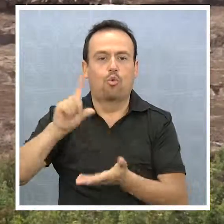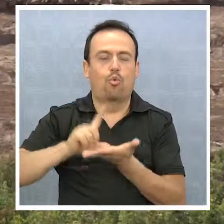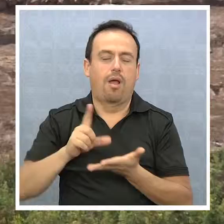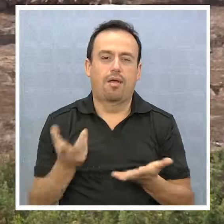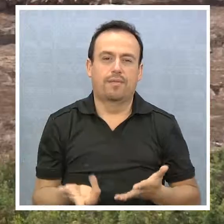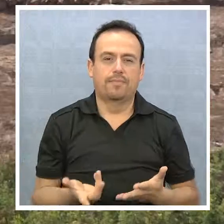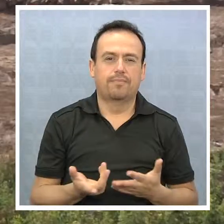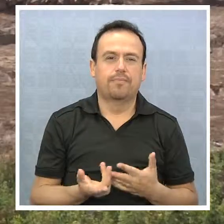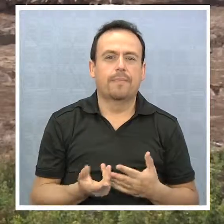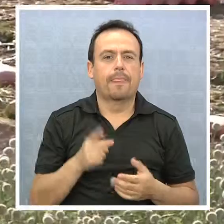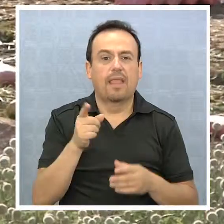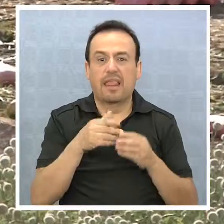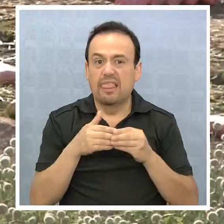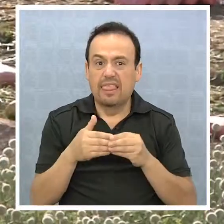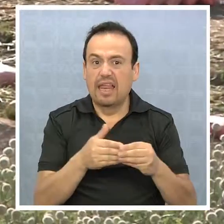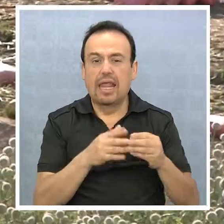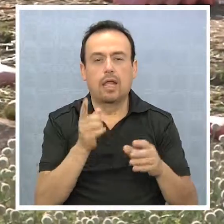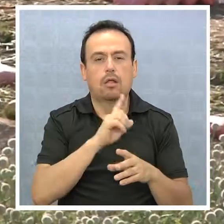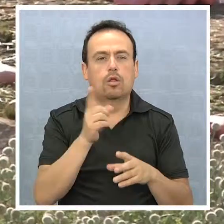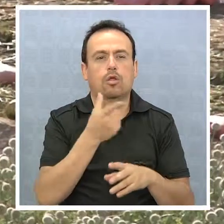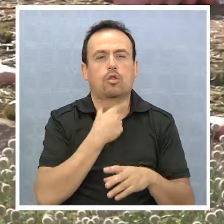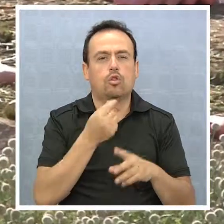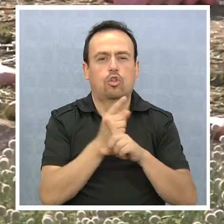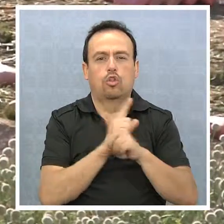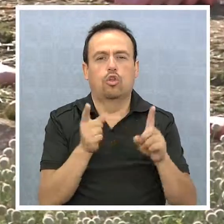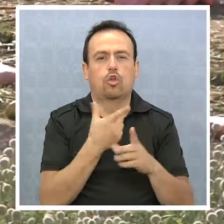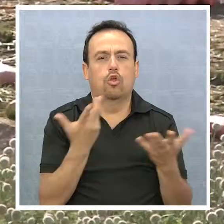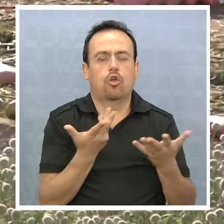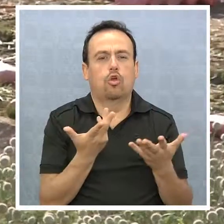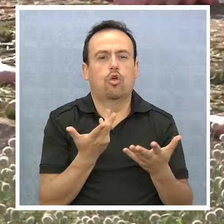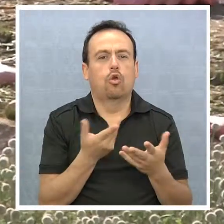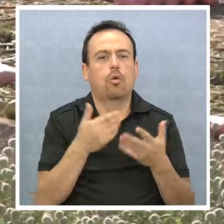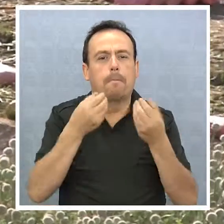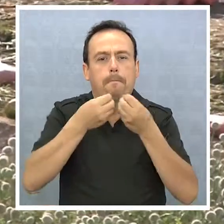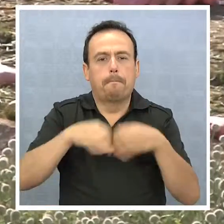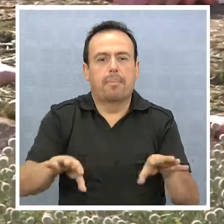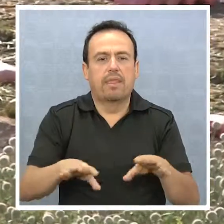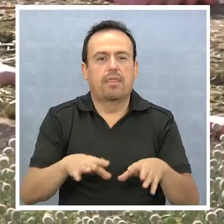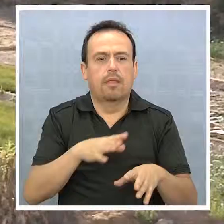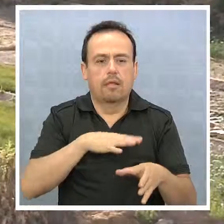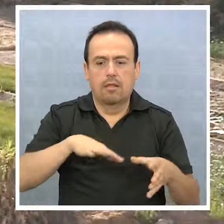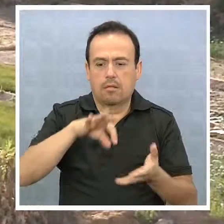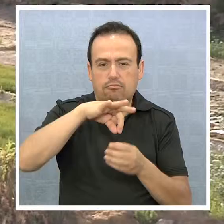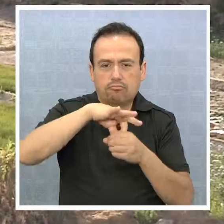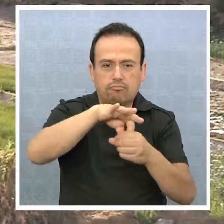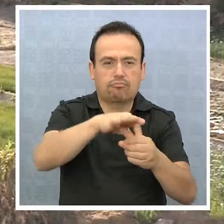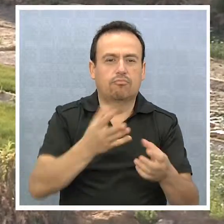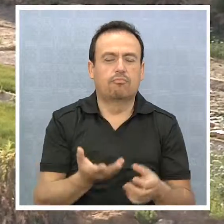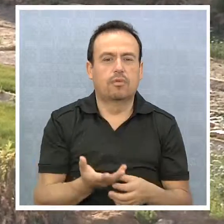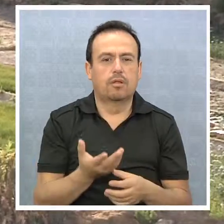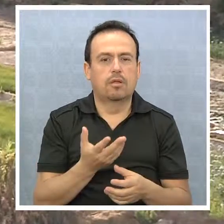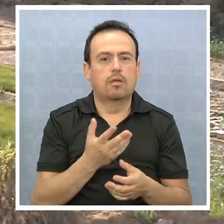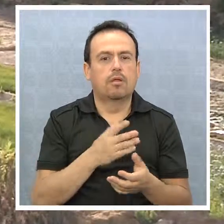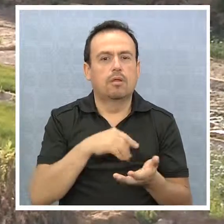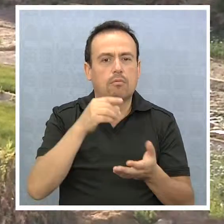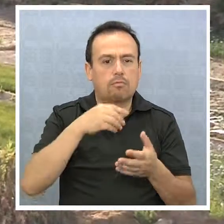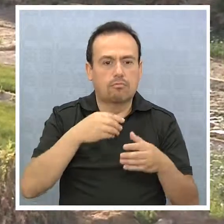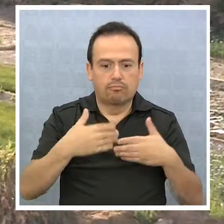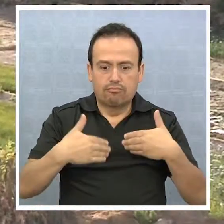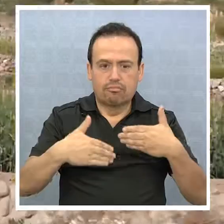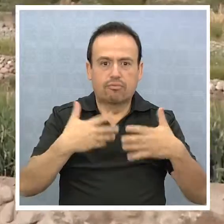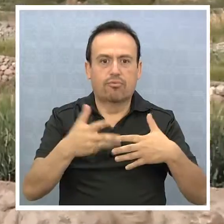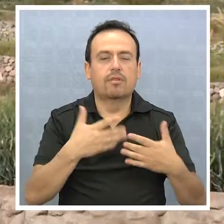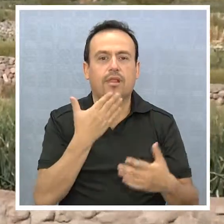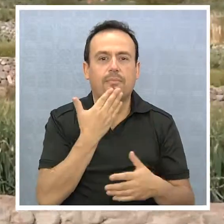dirigentes dicen que no quieren que los pueblos sean nuevos y agua o mamiña que han perdido su condición agrícola sector